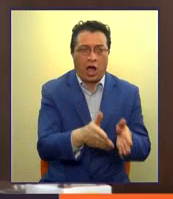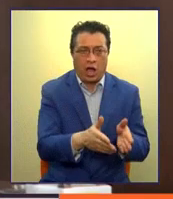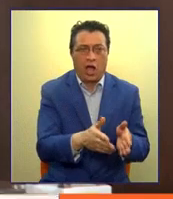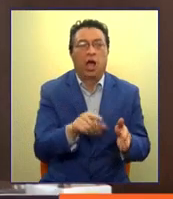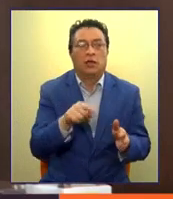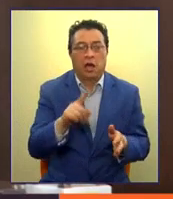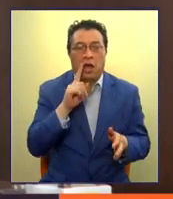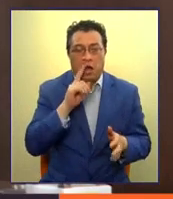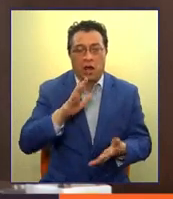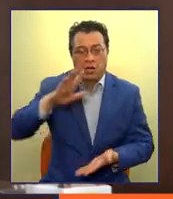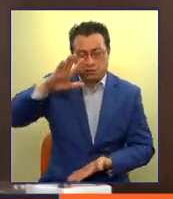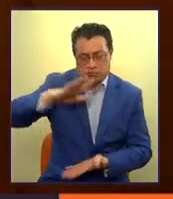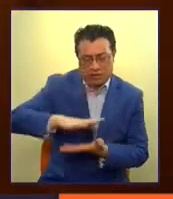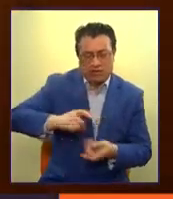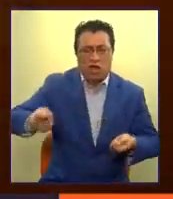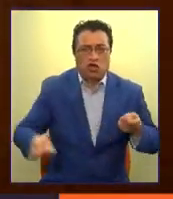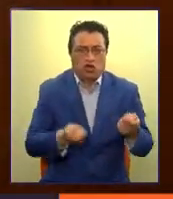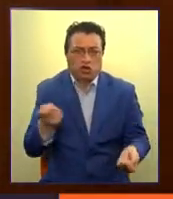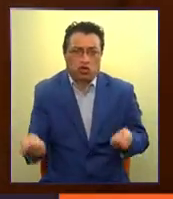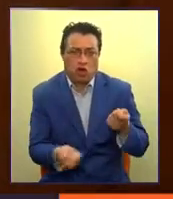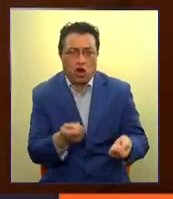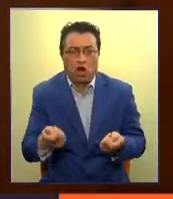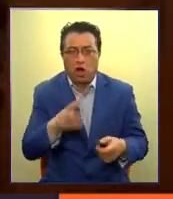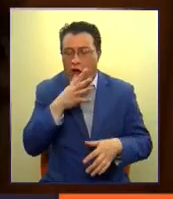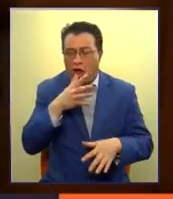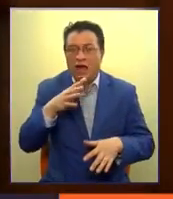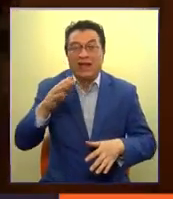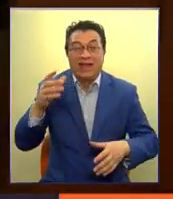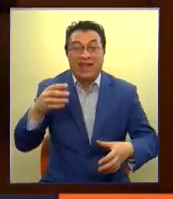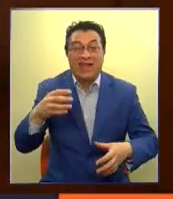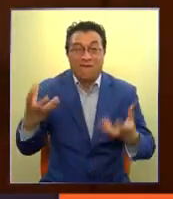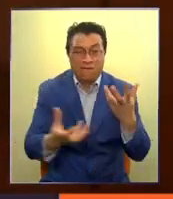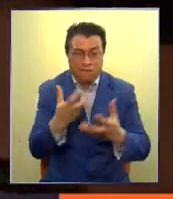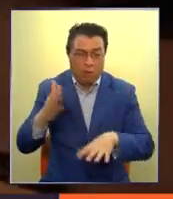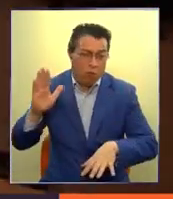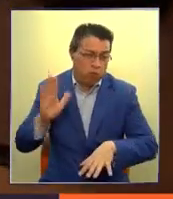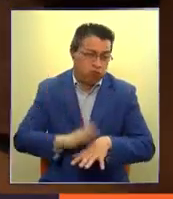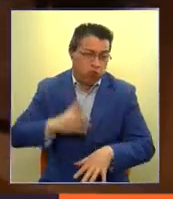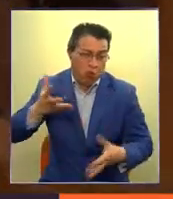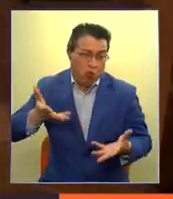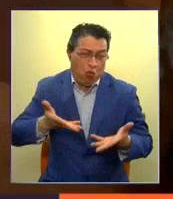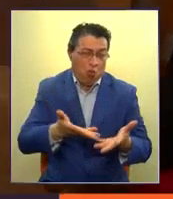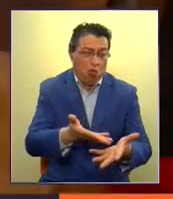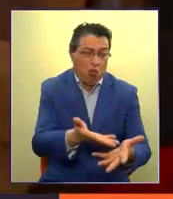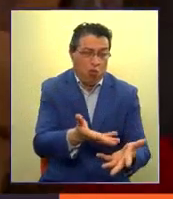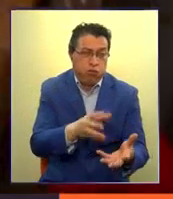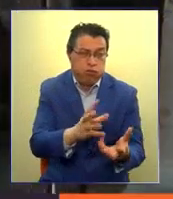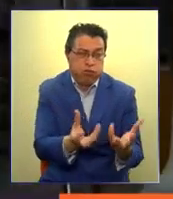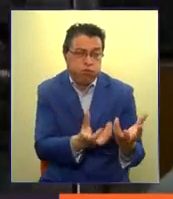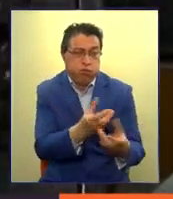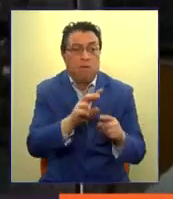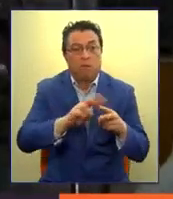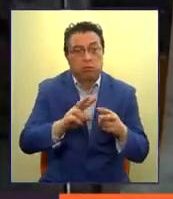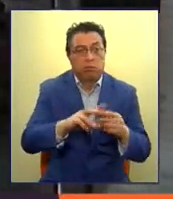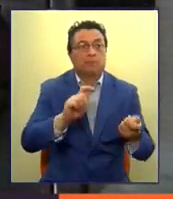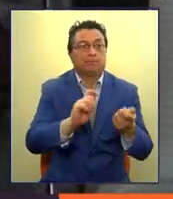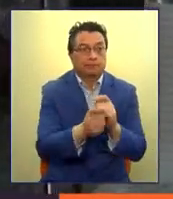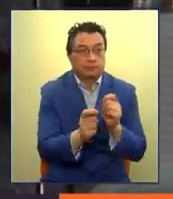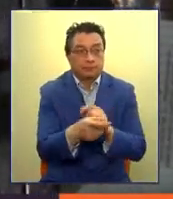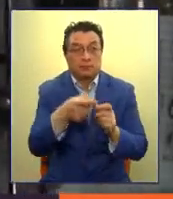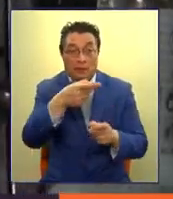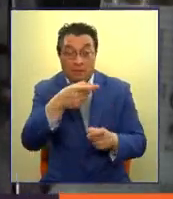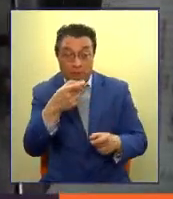tenían prensas, tornos, fraguas, donde ellos realizaban todo este proceso de modificación, tanto de armas a